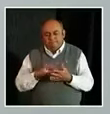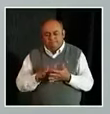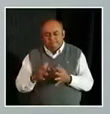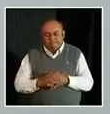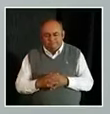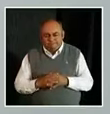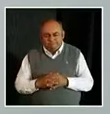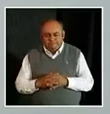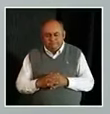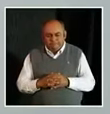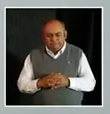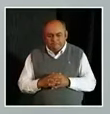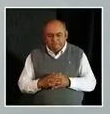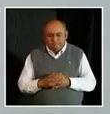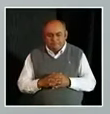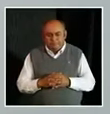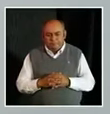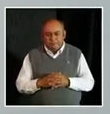Buenos días, arquitecto.